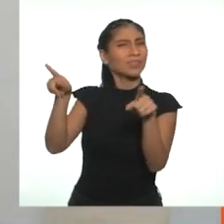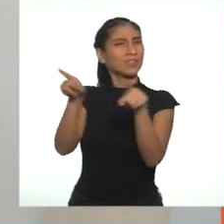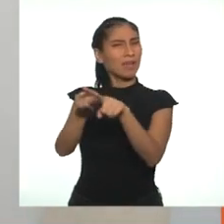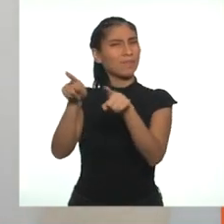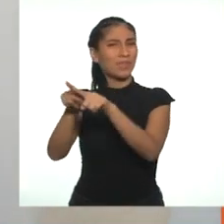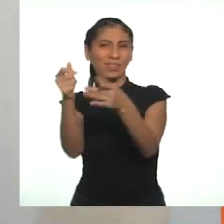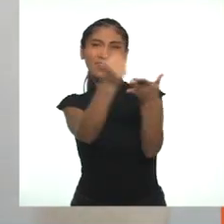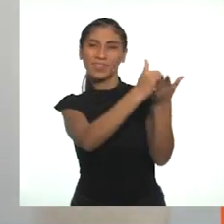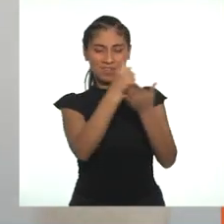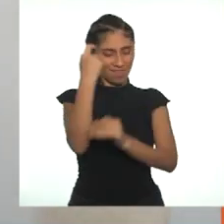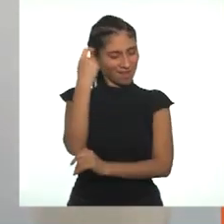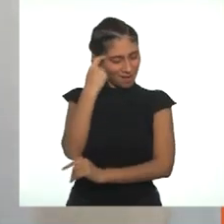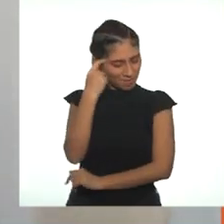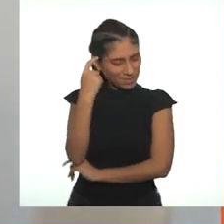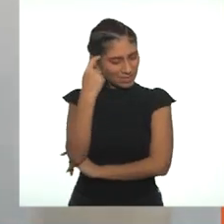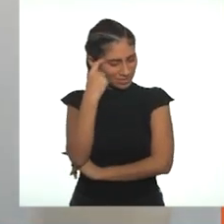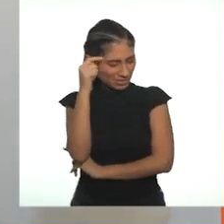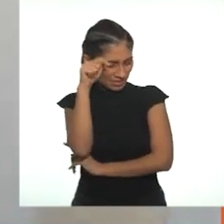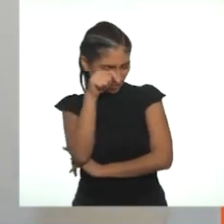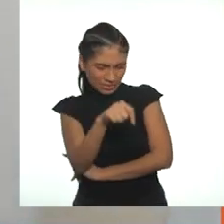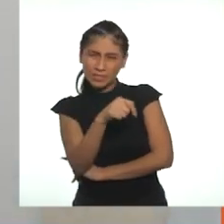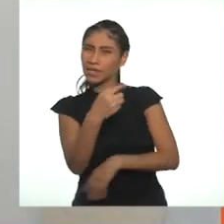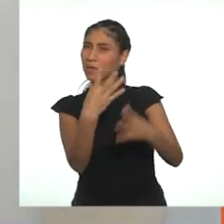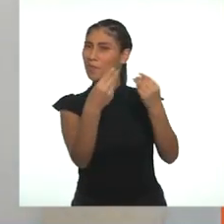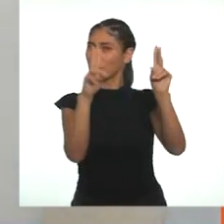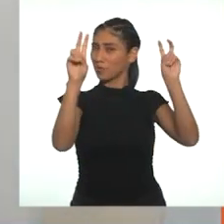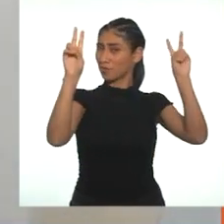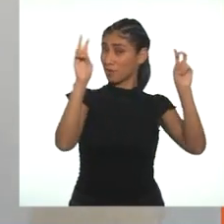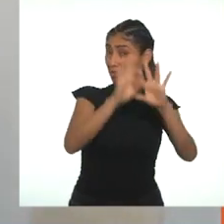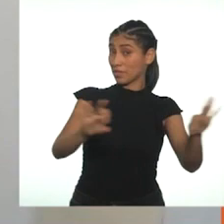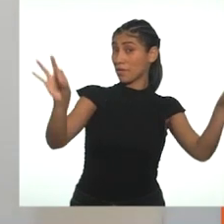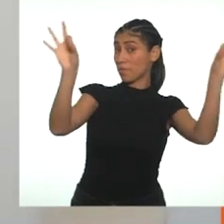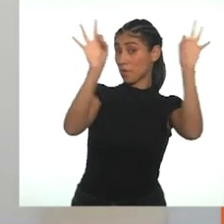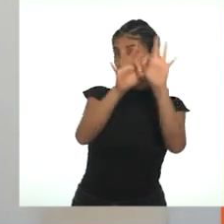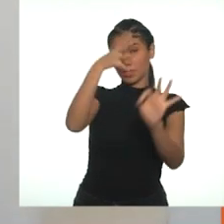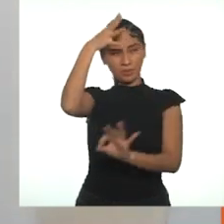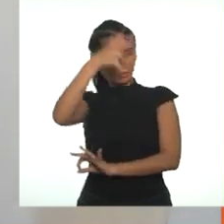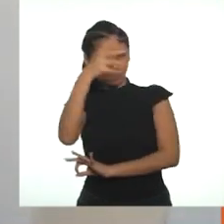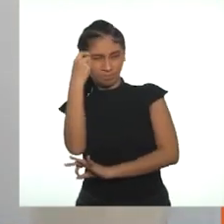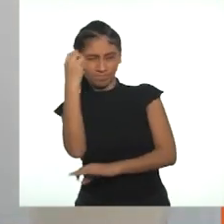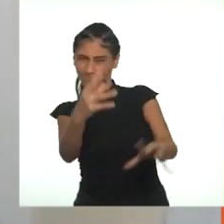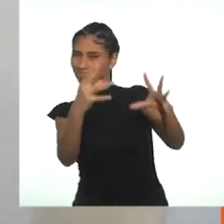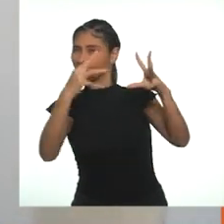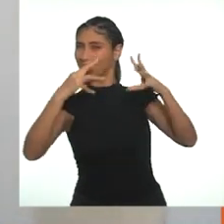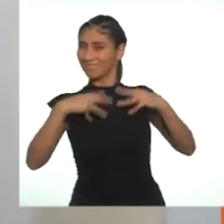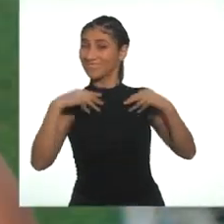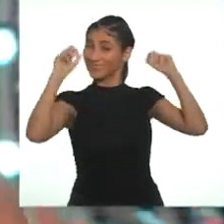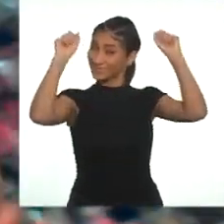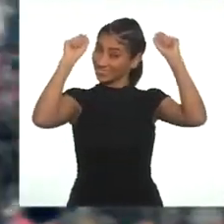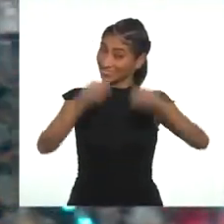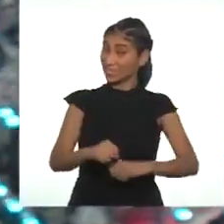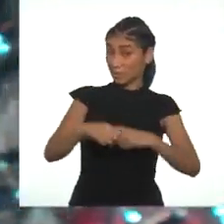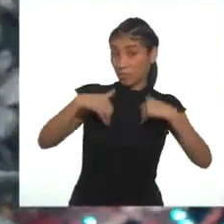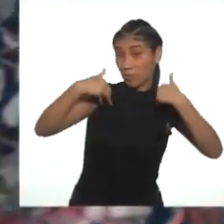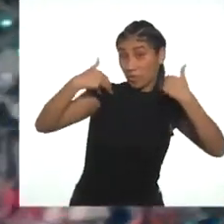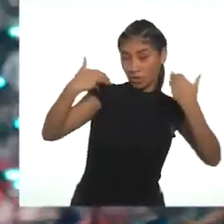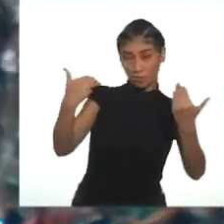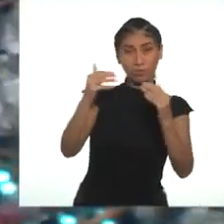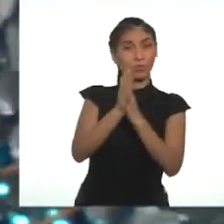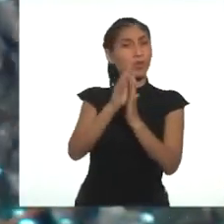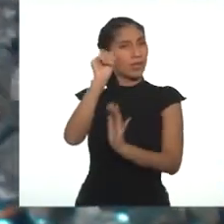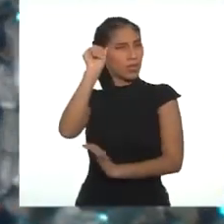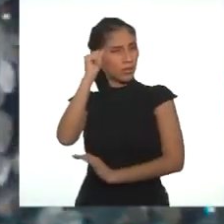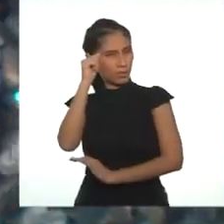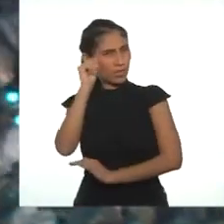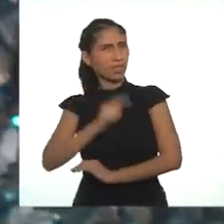también nos permite reflexionar y que hay muchos temas importantes que asumir. Claro, Edwin,